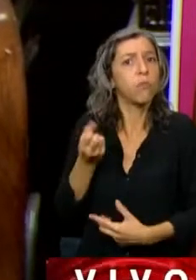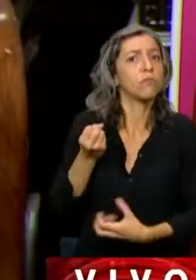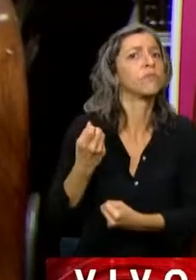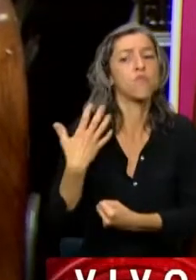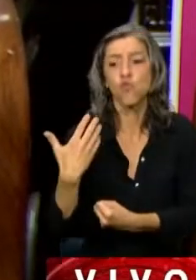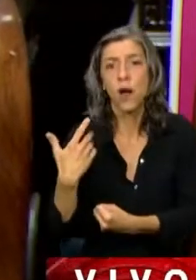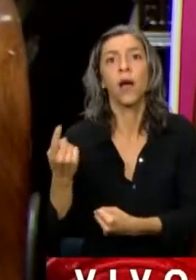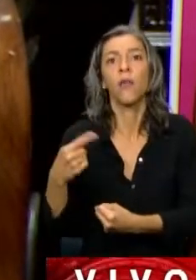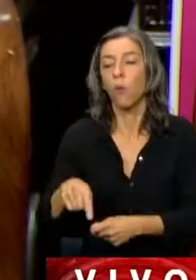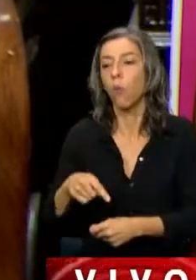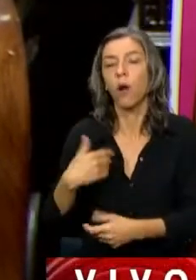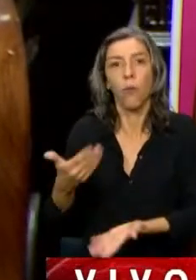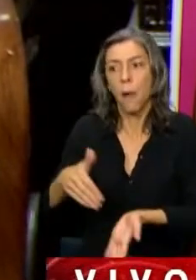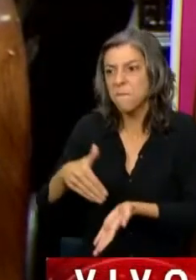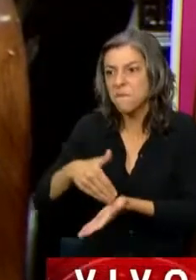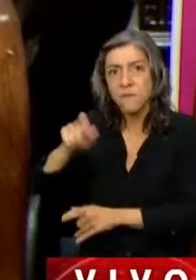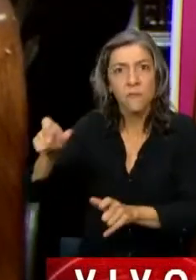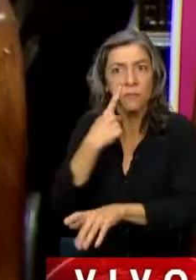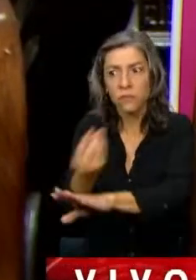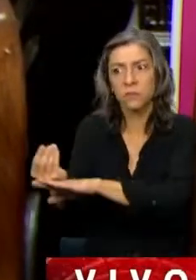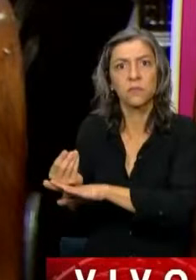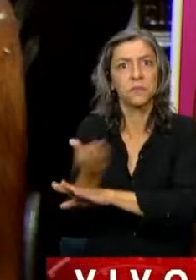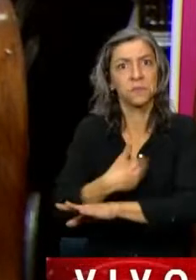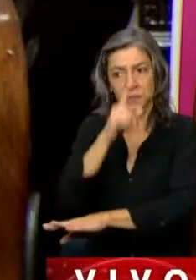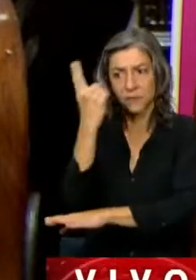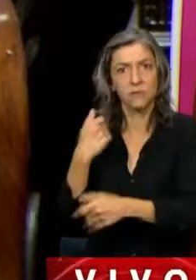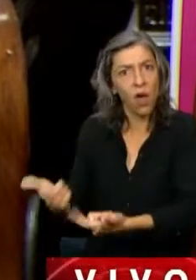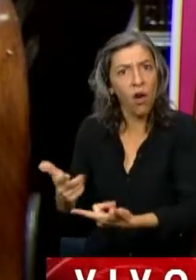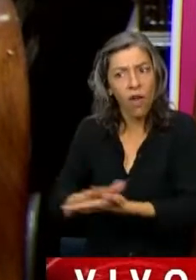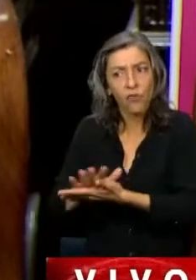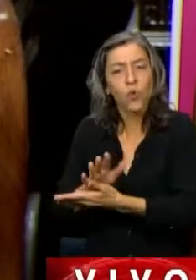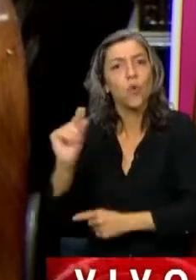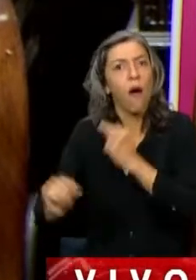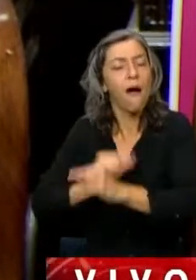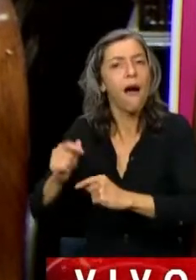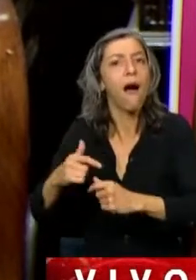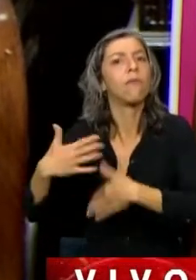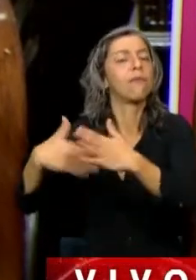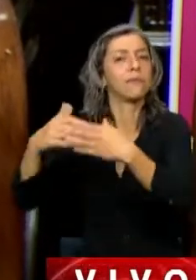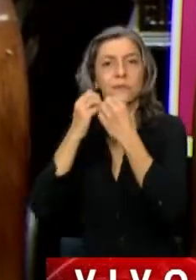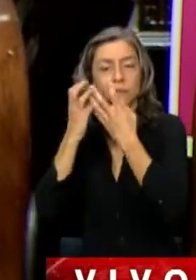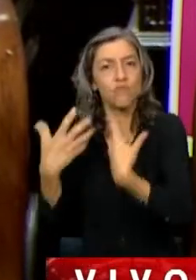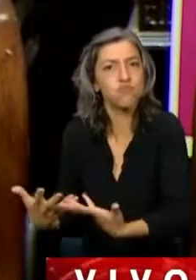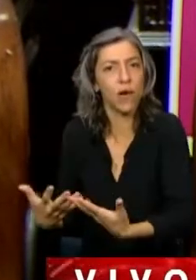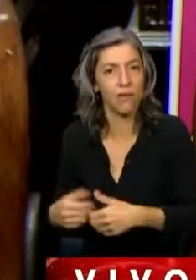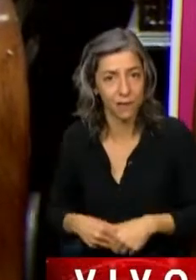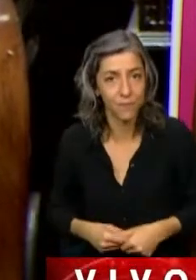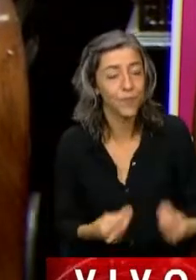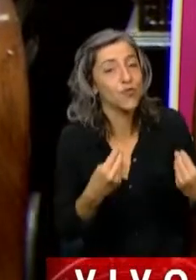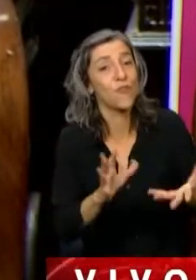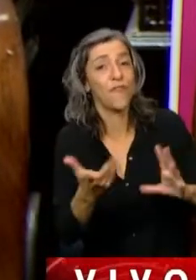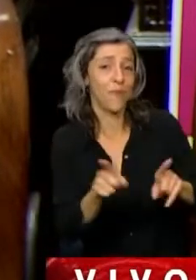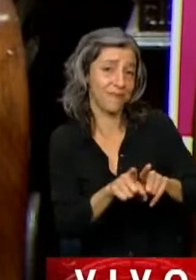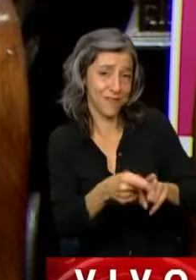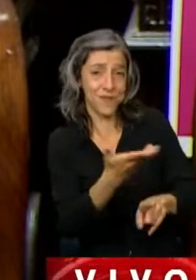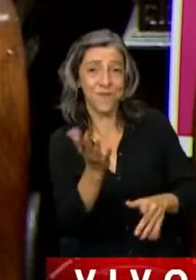problemas estructurales de millones de personas tenga que ver con lo que se dijo acá, con el protagonismo de